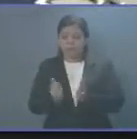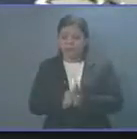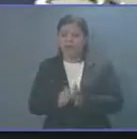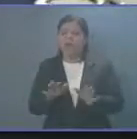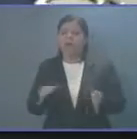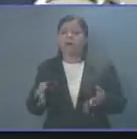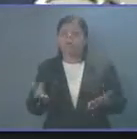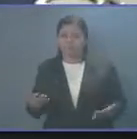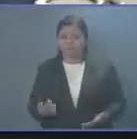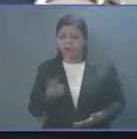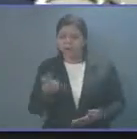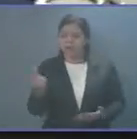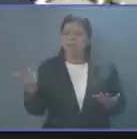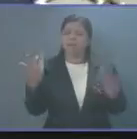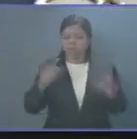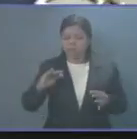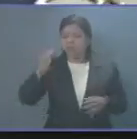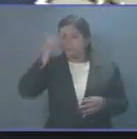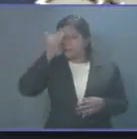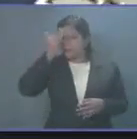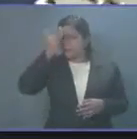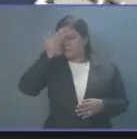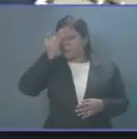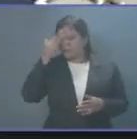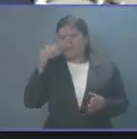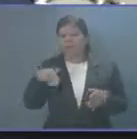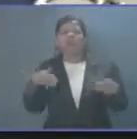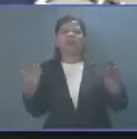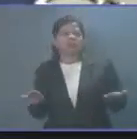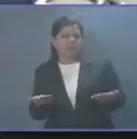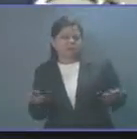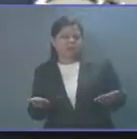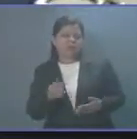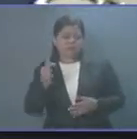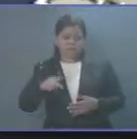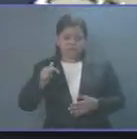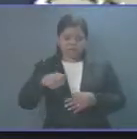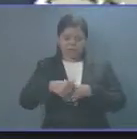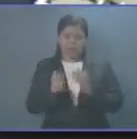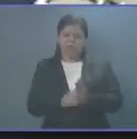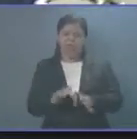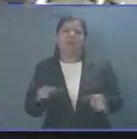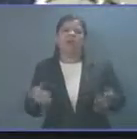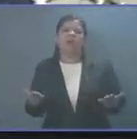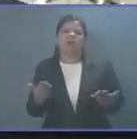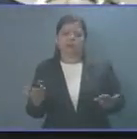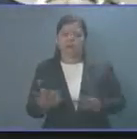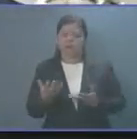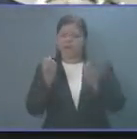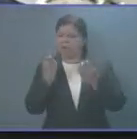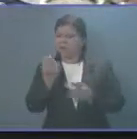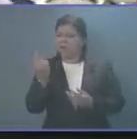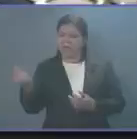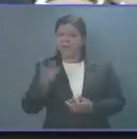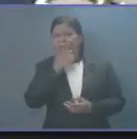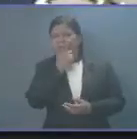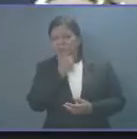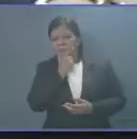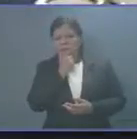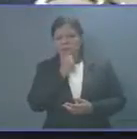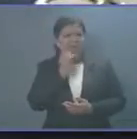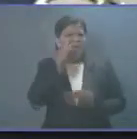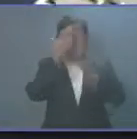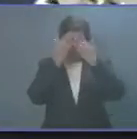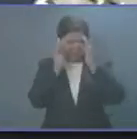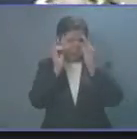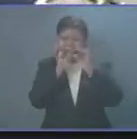que la población conozca mejor lo que se hace en esta Asamblea. Porque hay mucha gente todavía muy